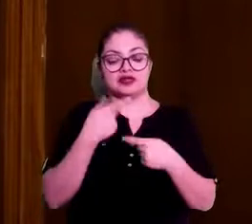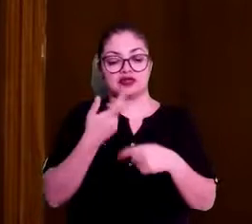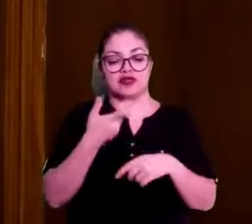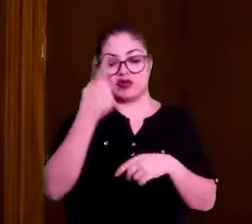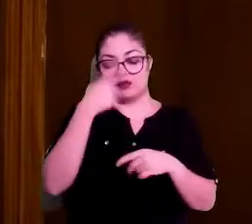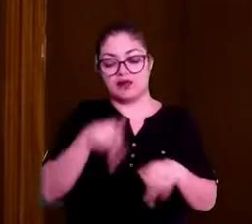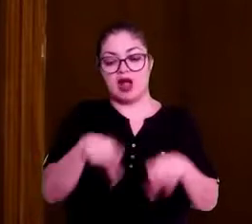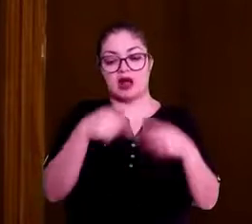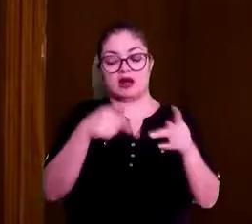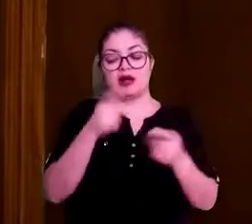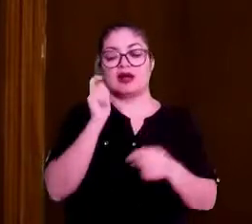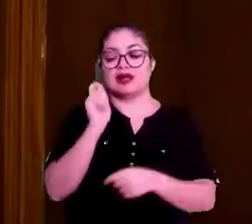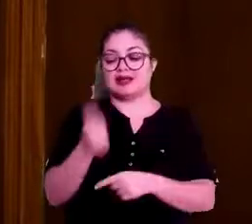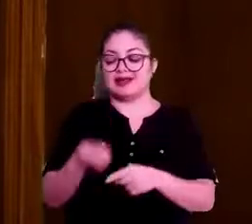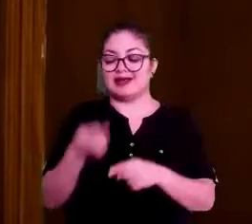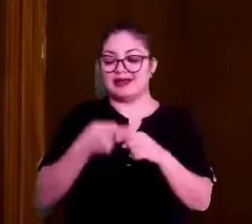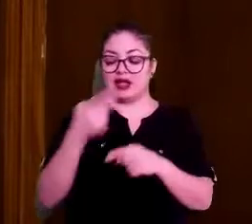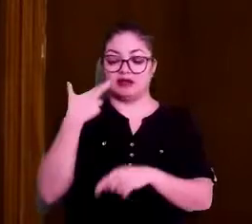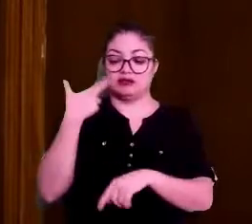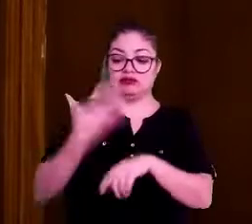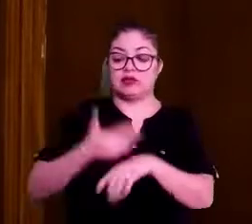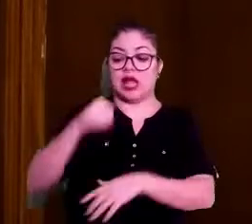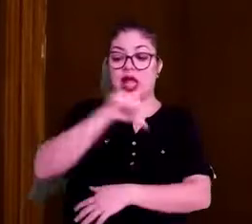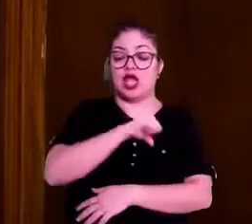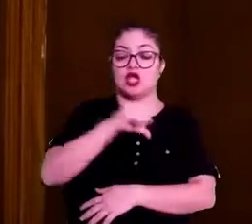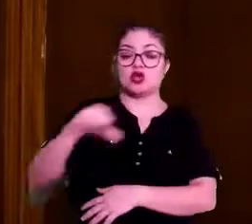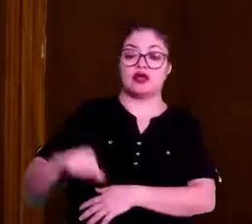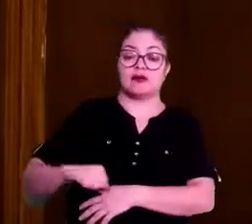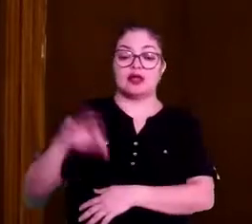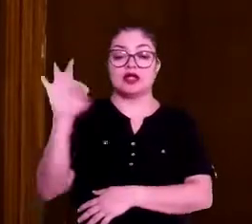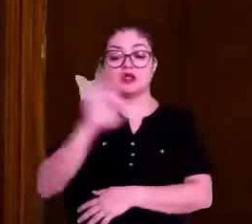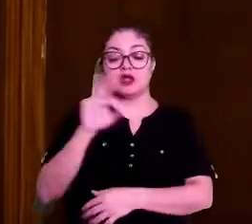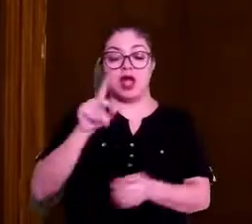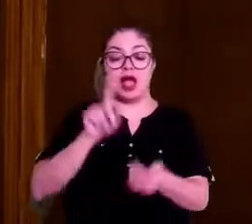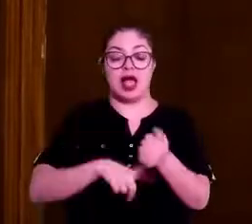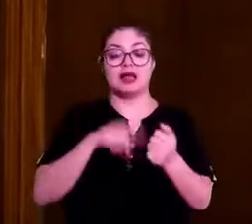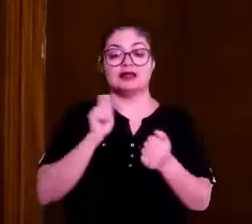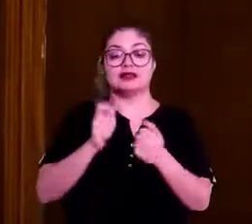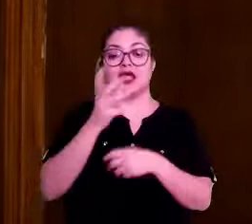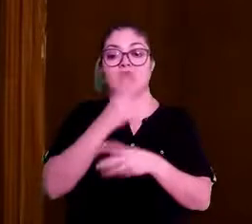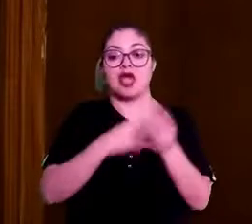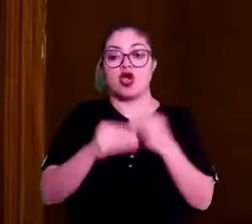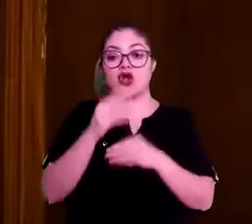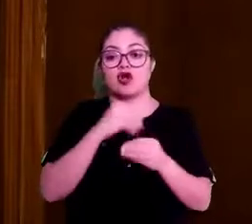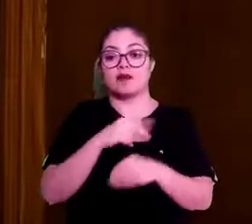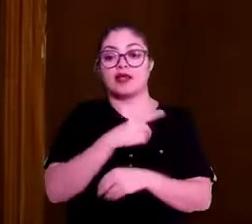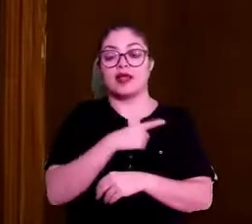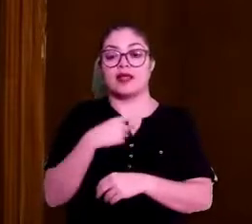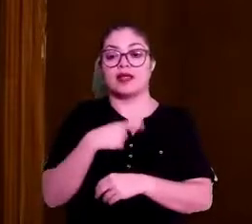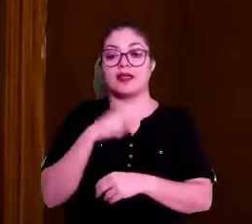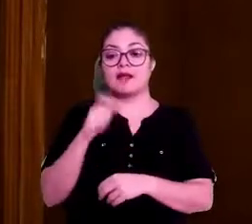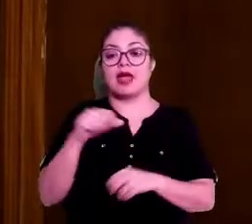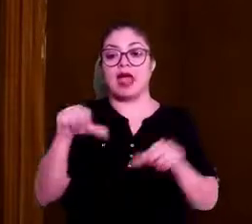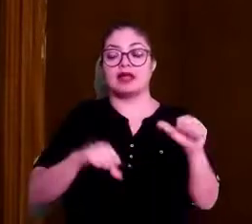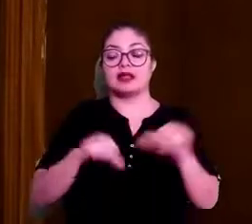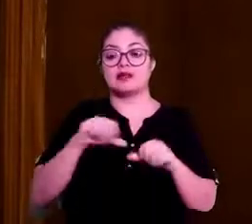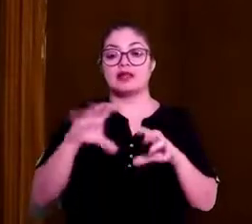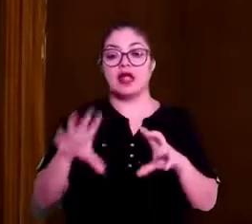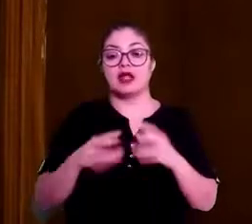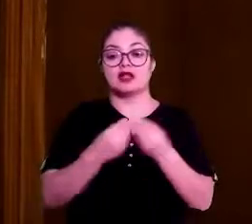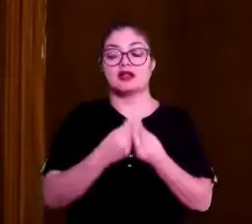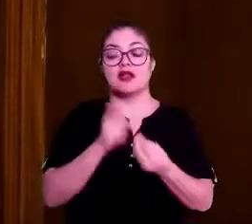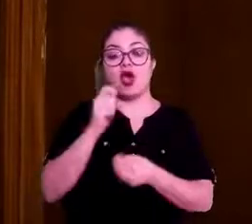los ayuntamientos, de aquellas unidades económicas que tengan como actividad complementaria